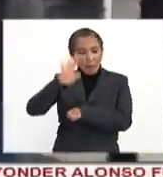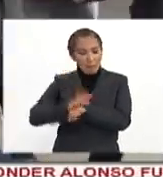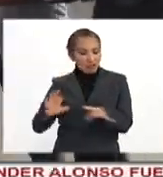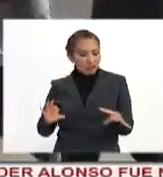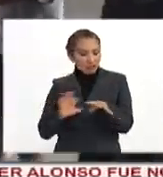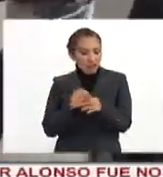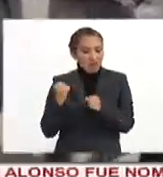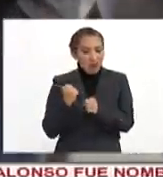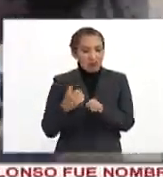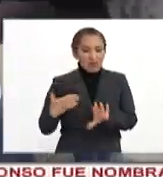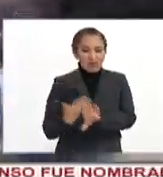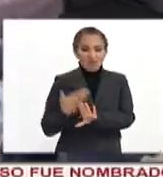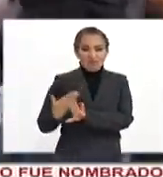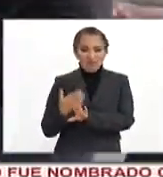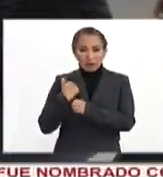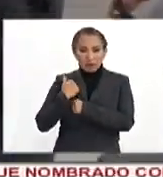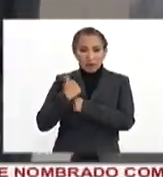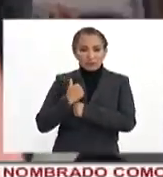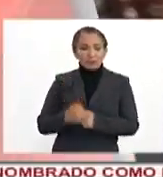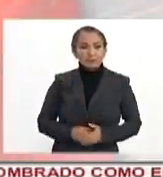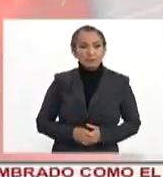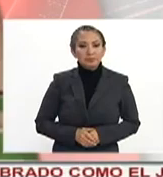la unión de la Fuerza Armada Nacional.